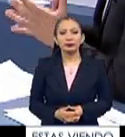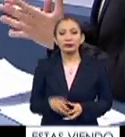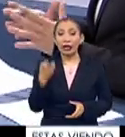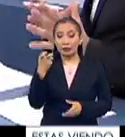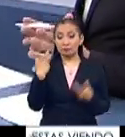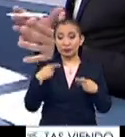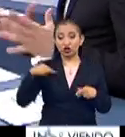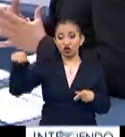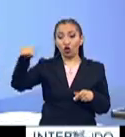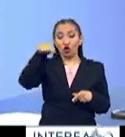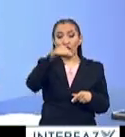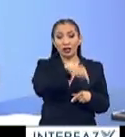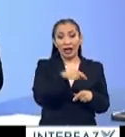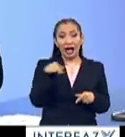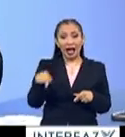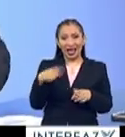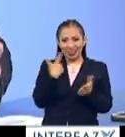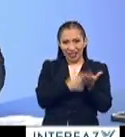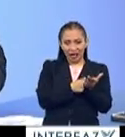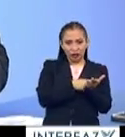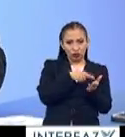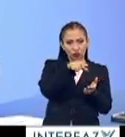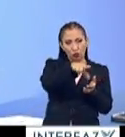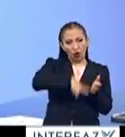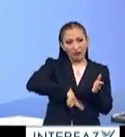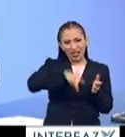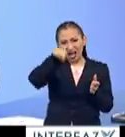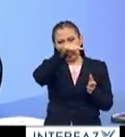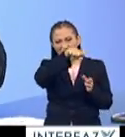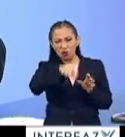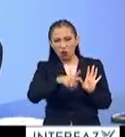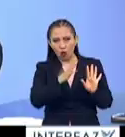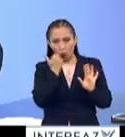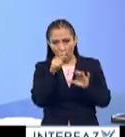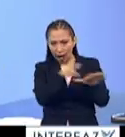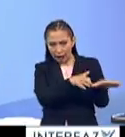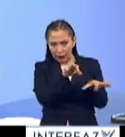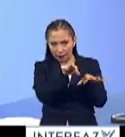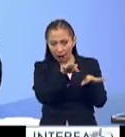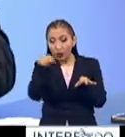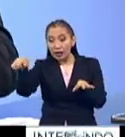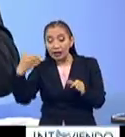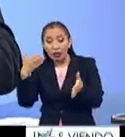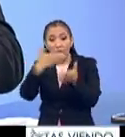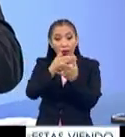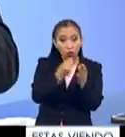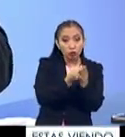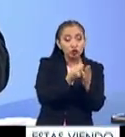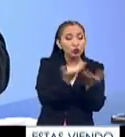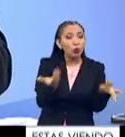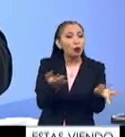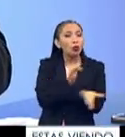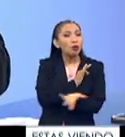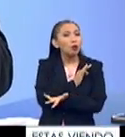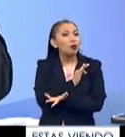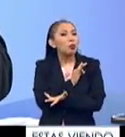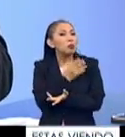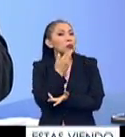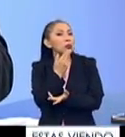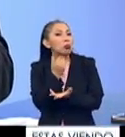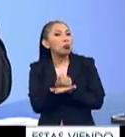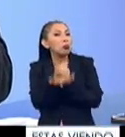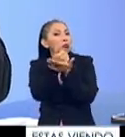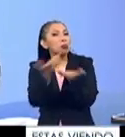Las personas que no formen parte de alguna administración, de la administración pública y que utilicen este curso, ¿qué podrían, con